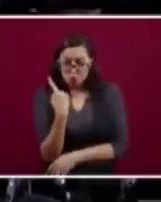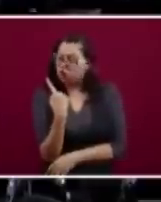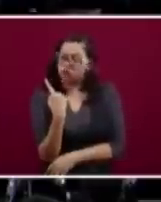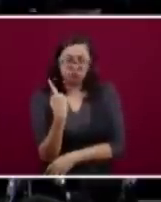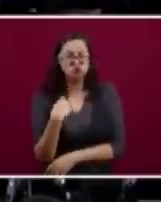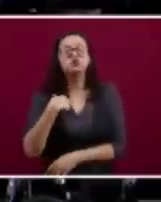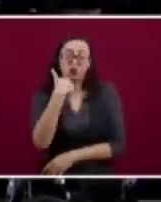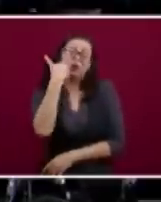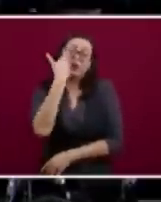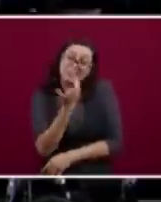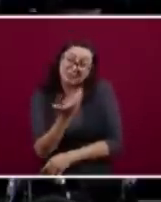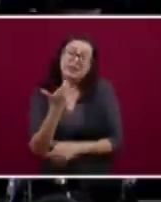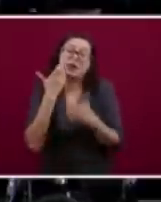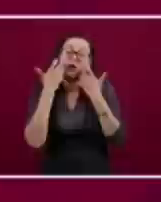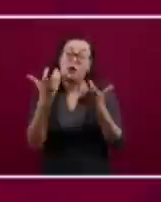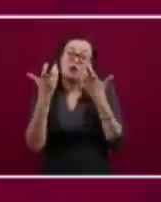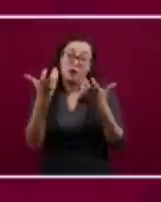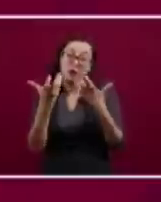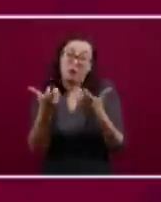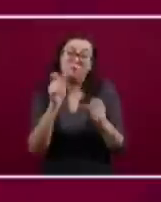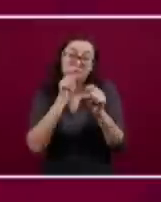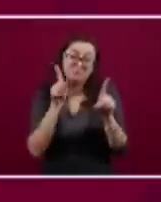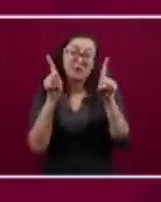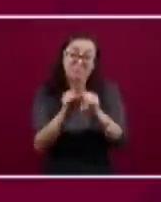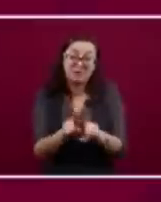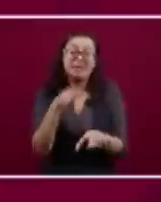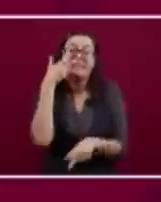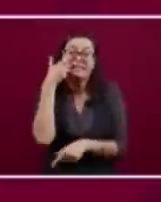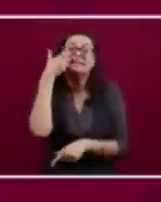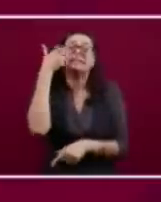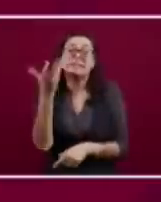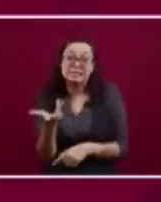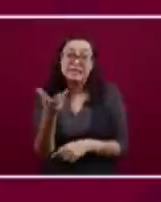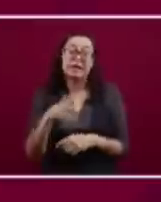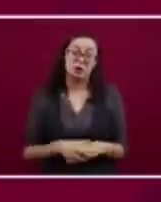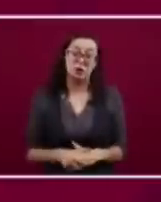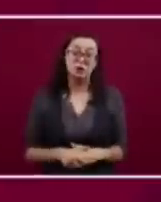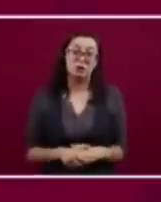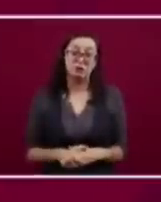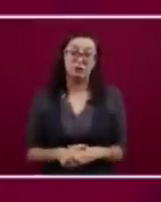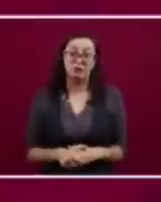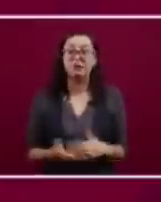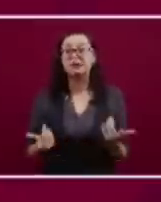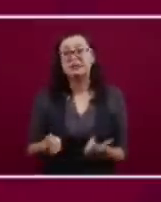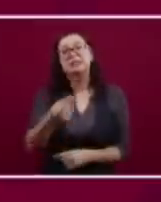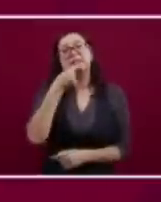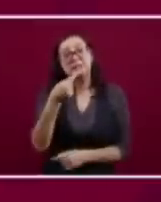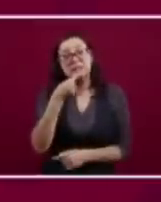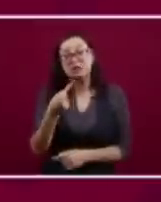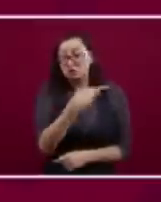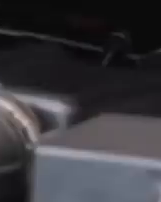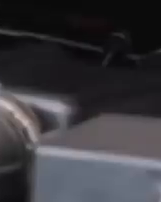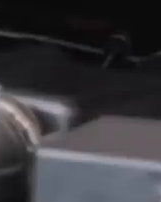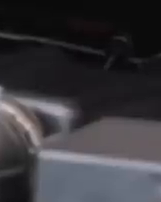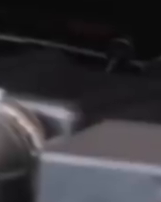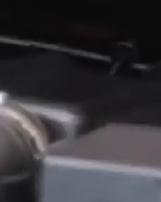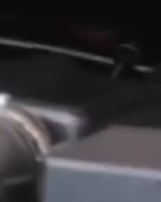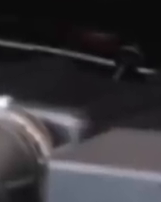Quisiera yo también con toda mi alma, y por eso estamos tomando estas medidas, de que los niños pobres puedan